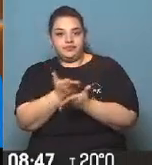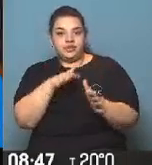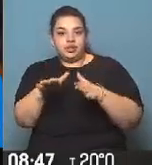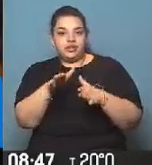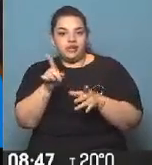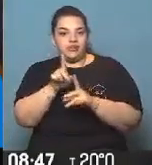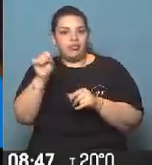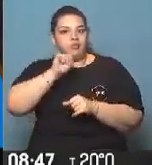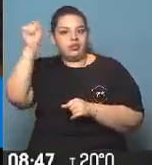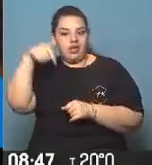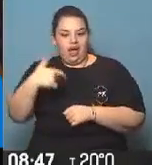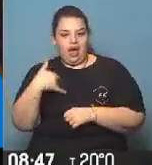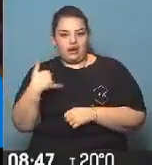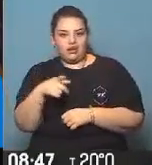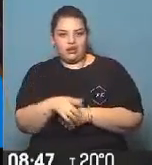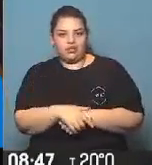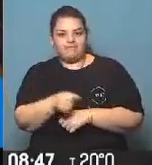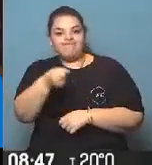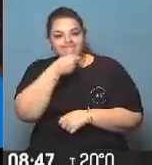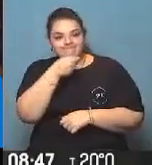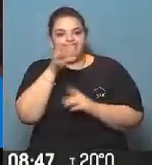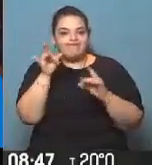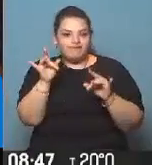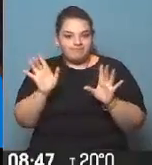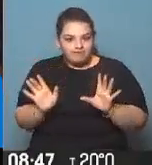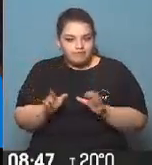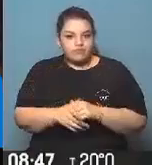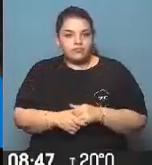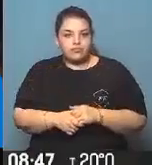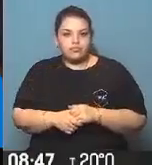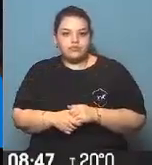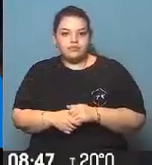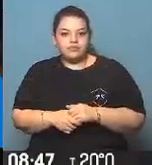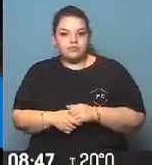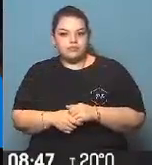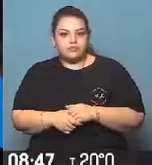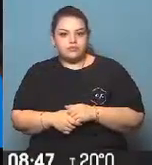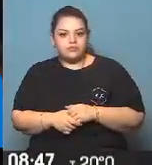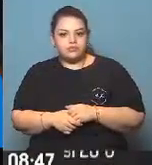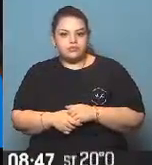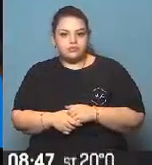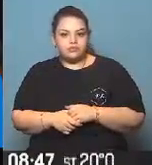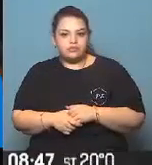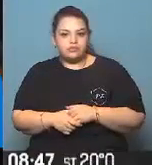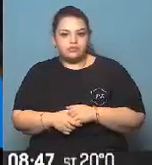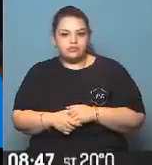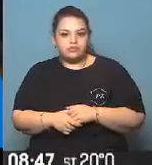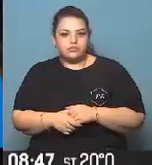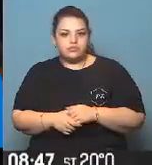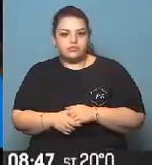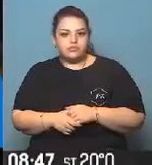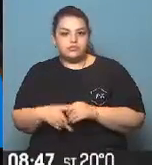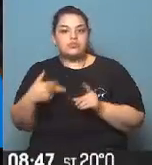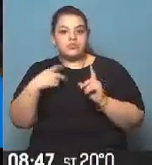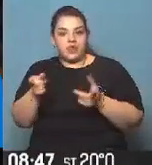argentina. Así es, fue una entrevista muy difícil, tan compleja fue la negociación para convencerlo, que yo escribí un libro